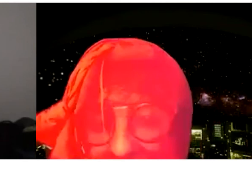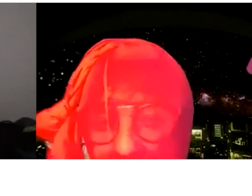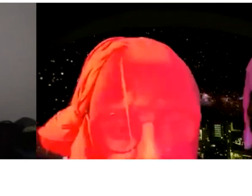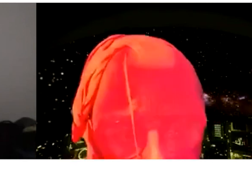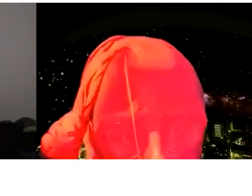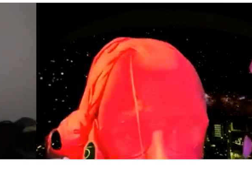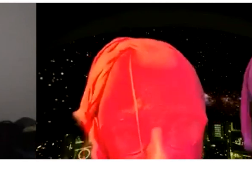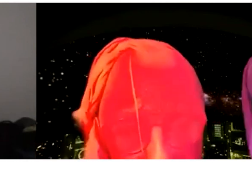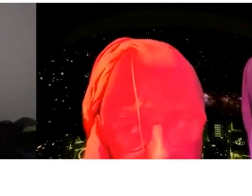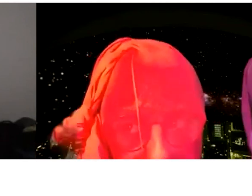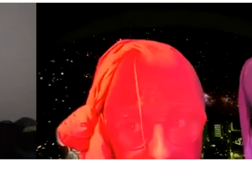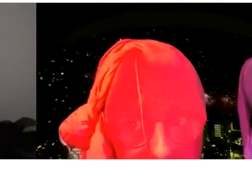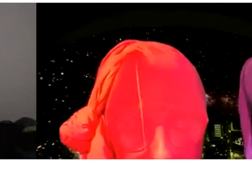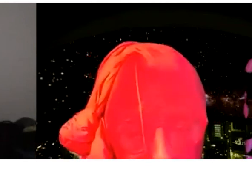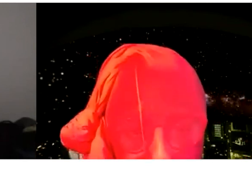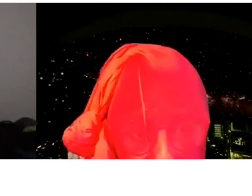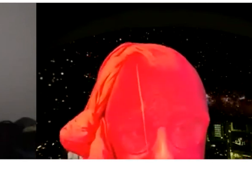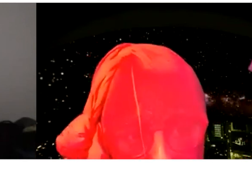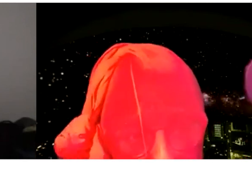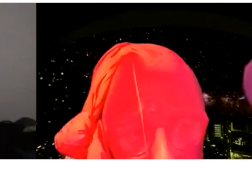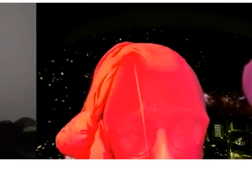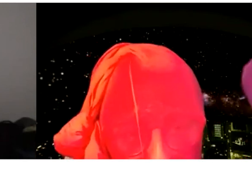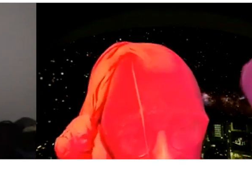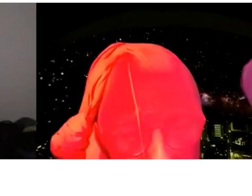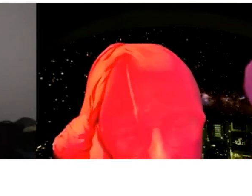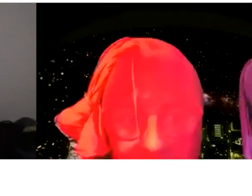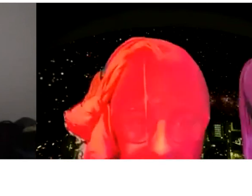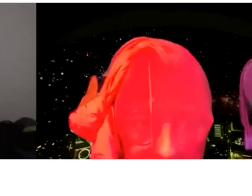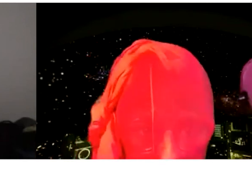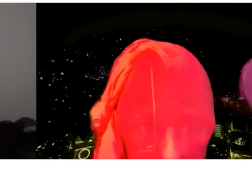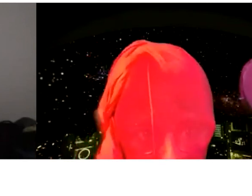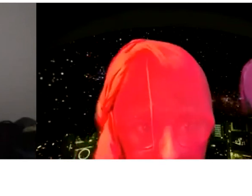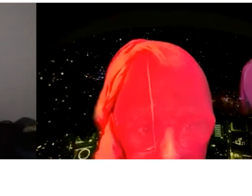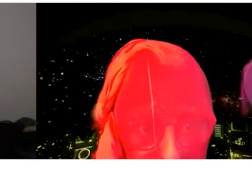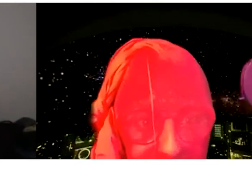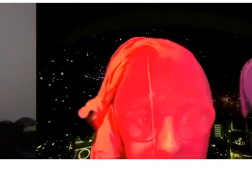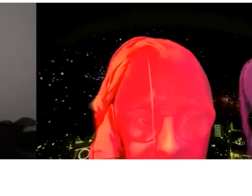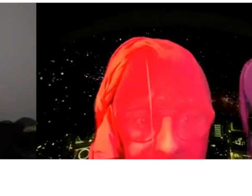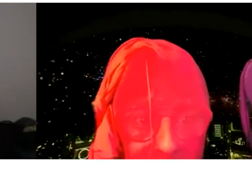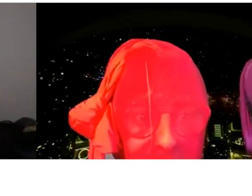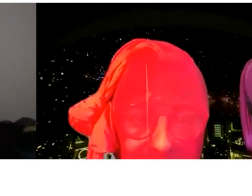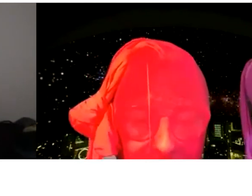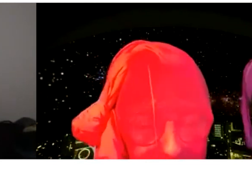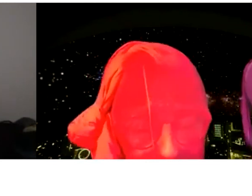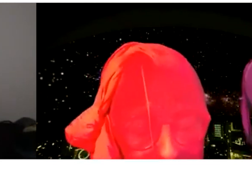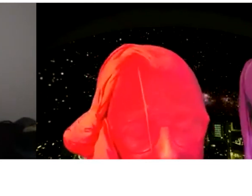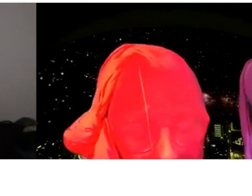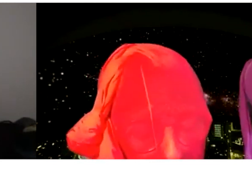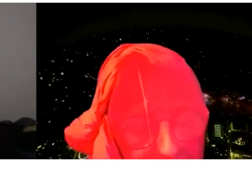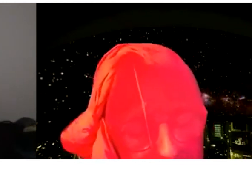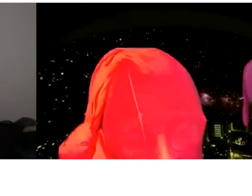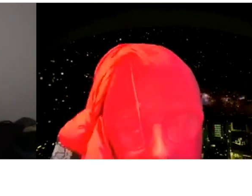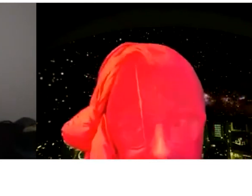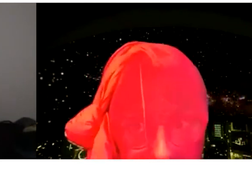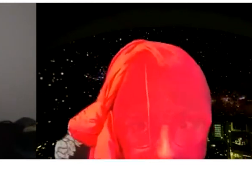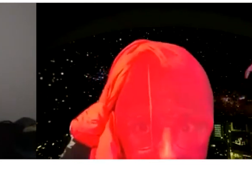un altavoz de las voces que ya están exigiendo justicia claramente, ¿no? O sea, que son las madres que a través,